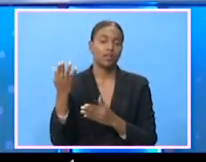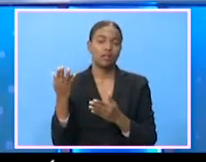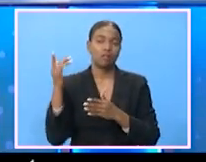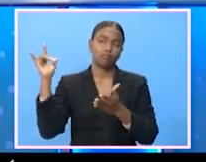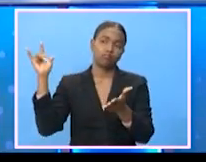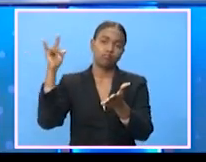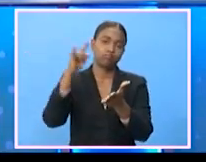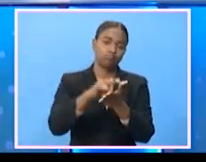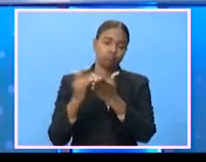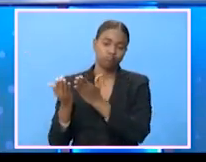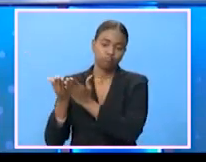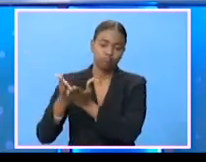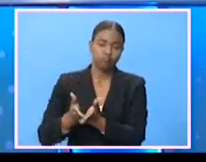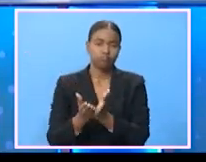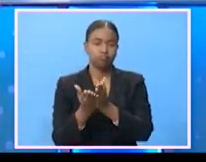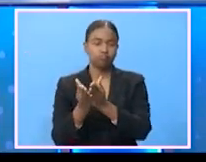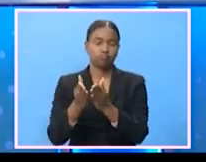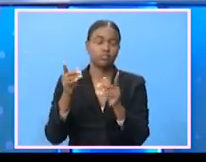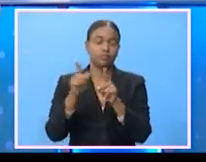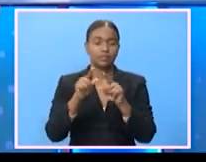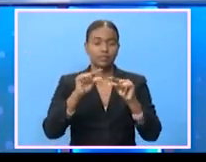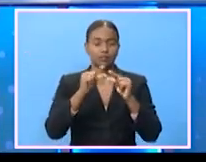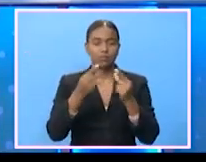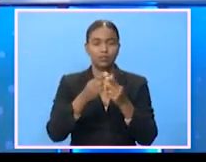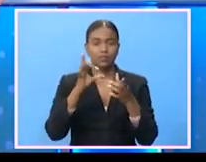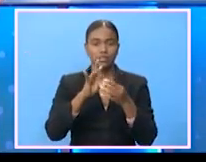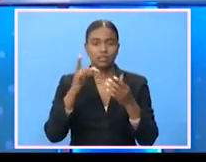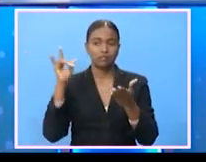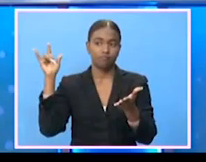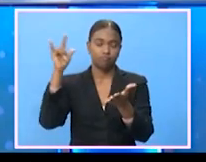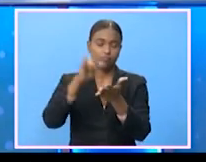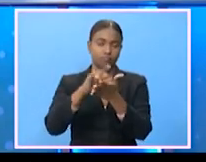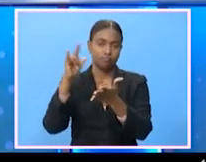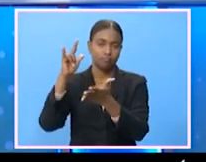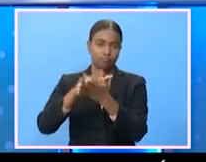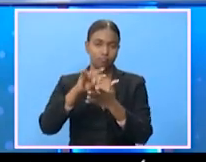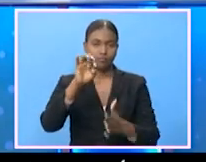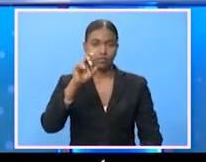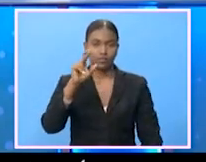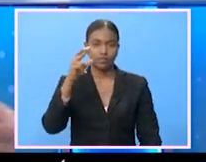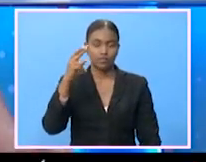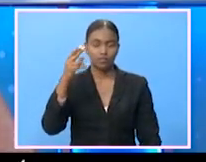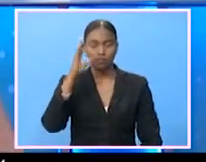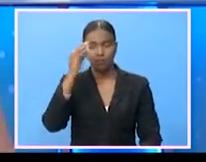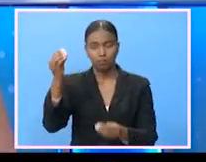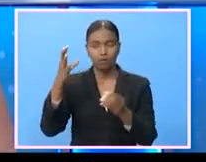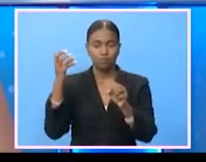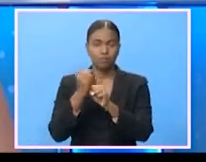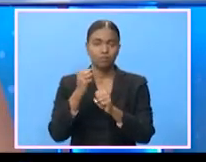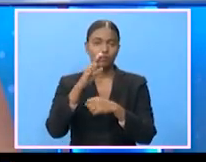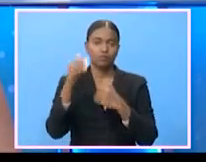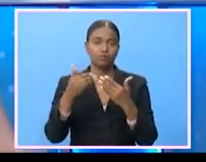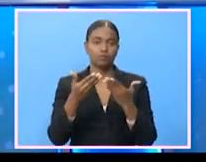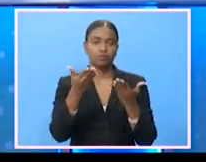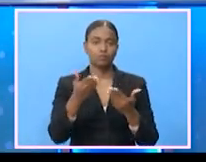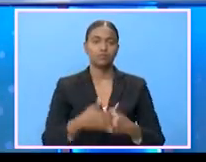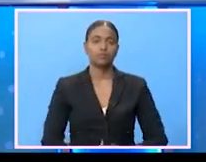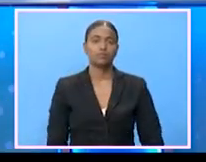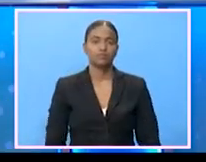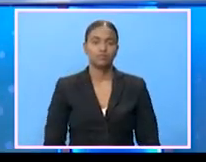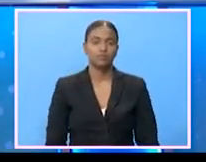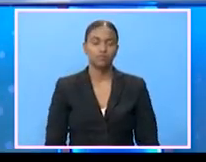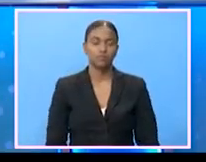aéreas, cruceros, tour operadores y agencias de viajes. Star López tiene todos los detalles de la propuesta que tienen este